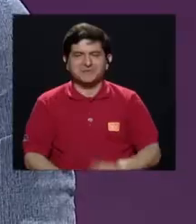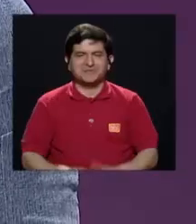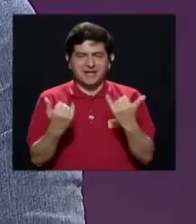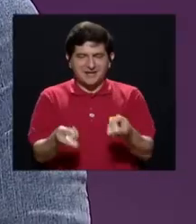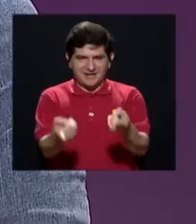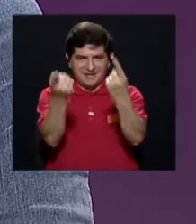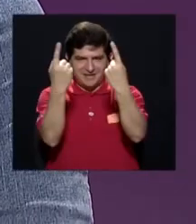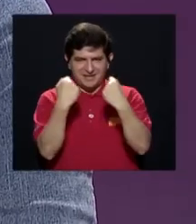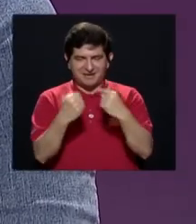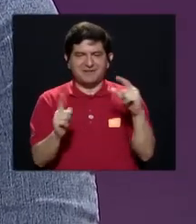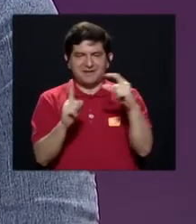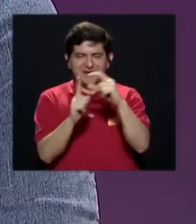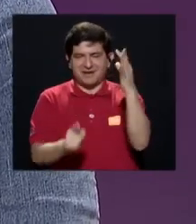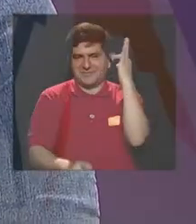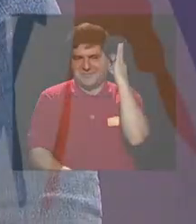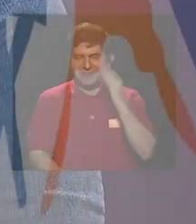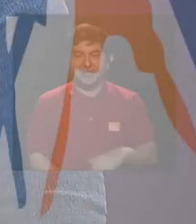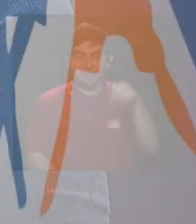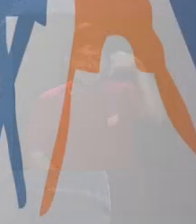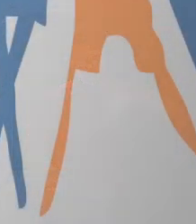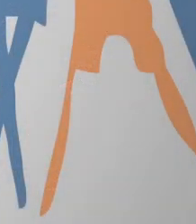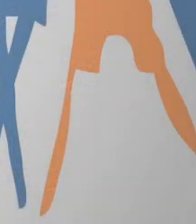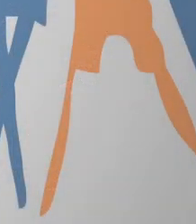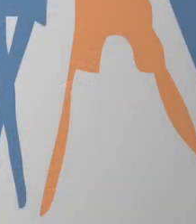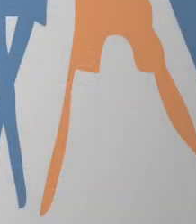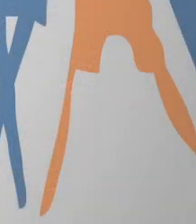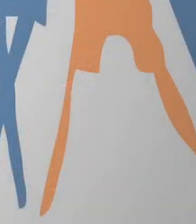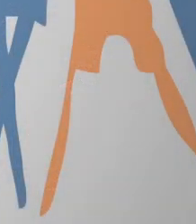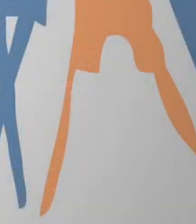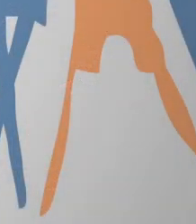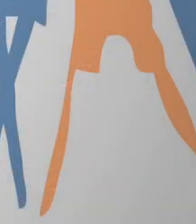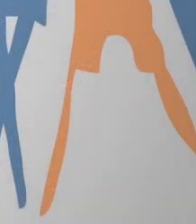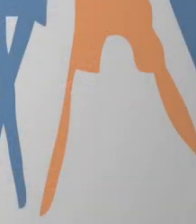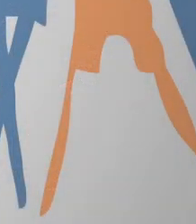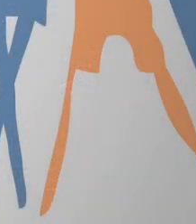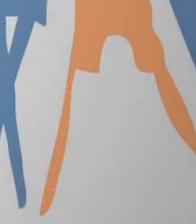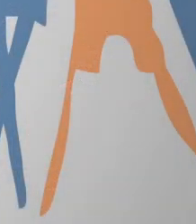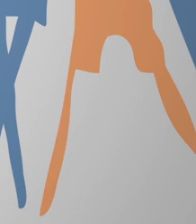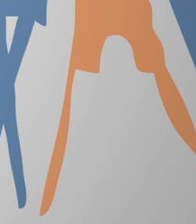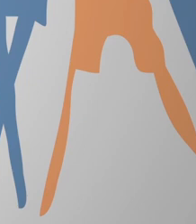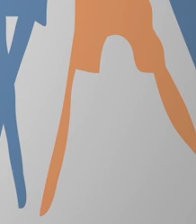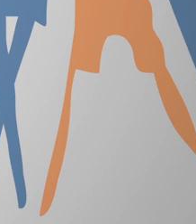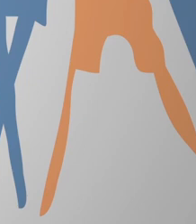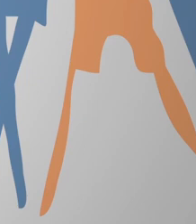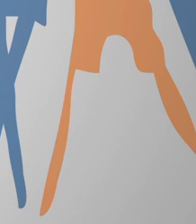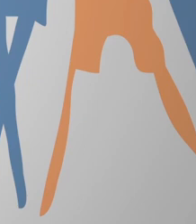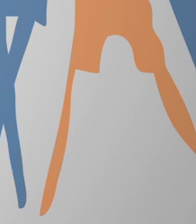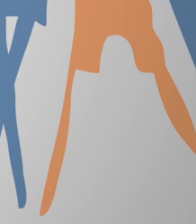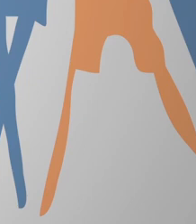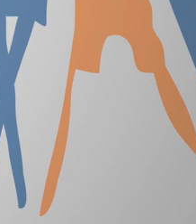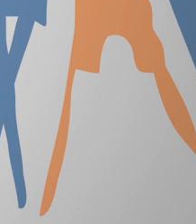ahorita volvemos en Palabra de Mujer. Hoy estamos hablando de feminismos, una mirada desde el arte.